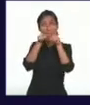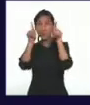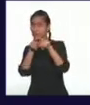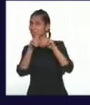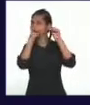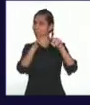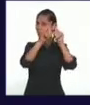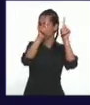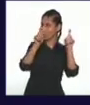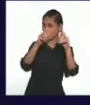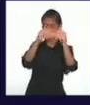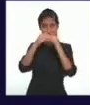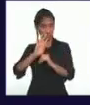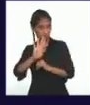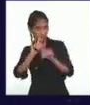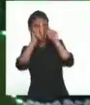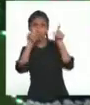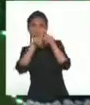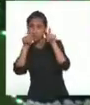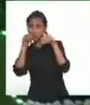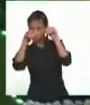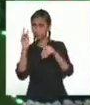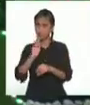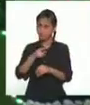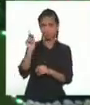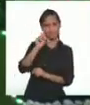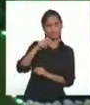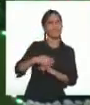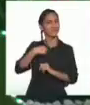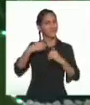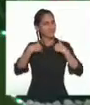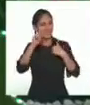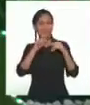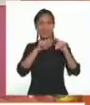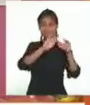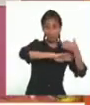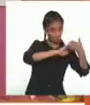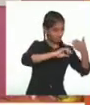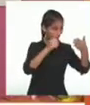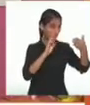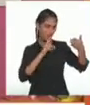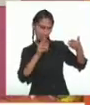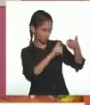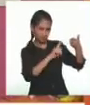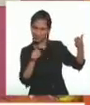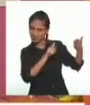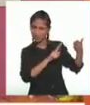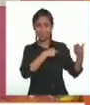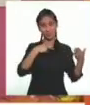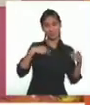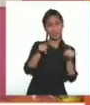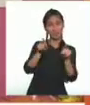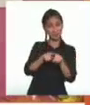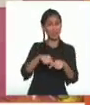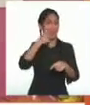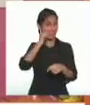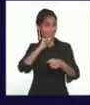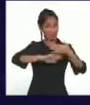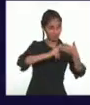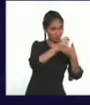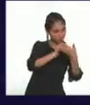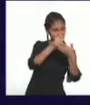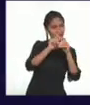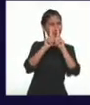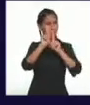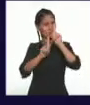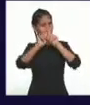las tarjetas estaban las respuestas? No, Edwin, yo tenía en una hoja aparte las respuestas. Nosotros también hemos elaborado algunas preguntas ayer y